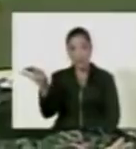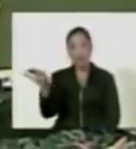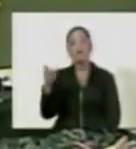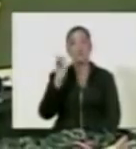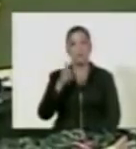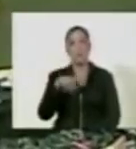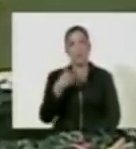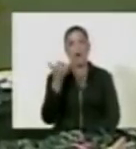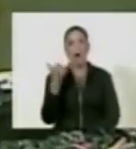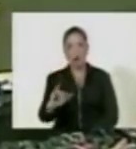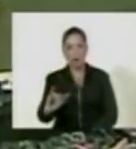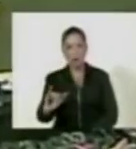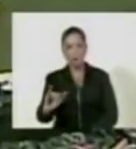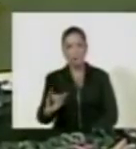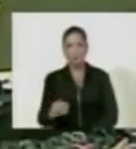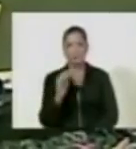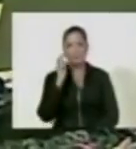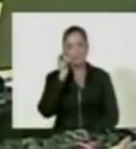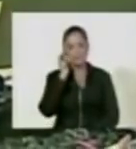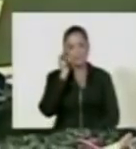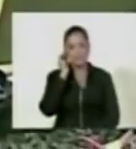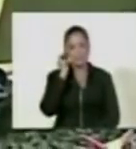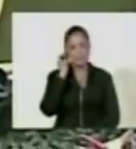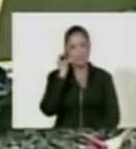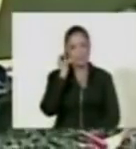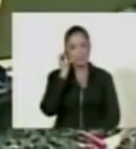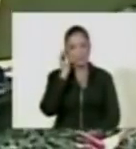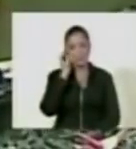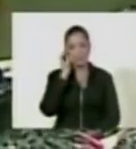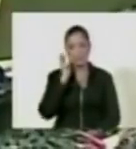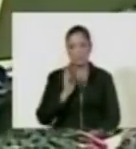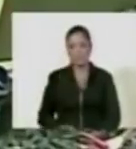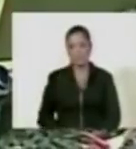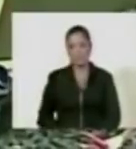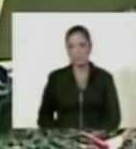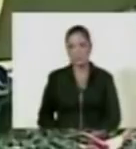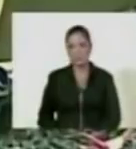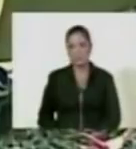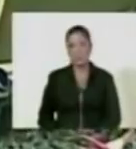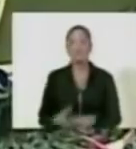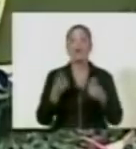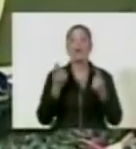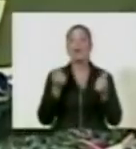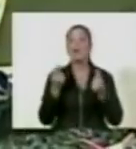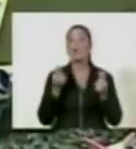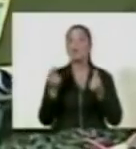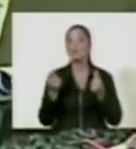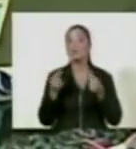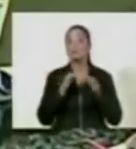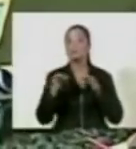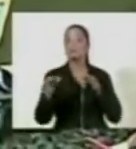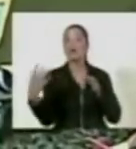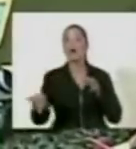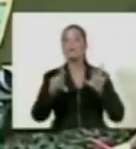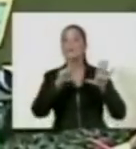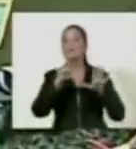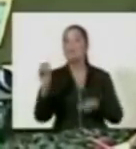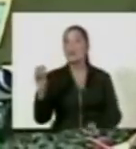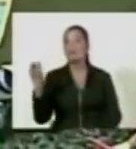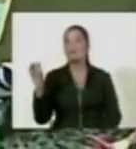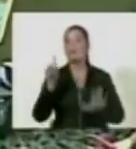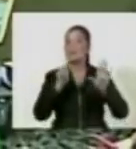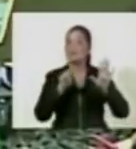también posee... ¿Qué te digo? El alcance combustible. La autonomía de 600 kilómetros. Correcto. 600 kilómetros,